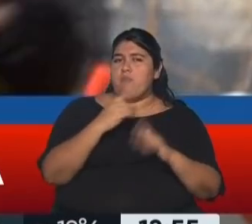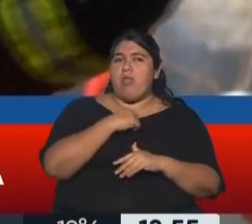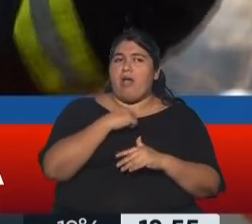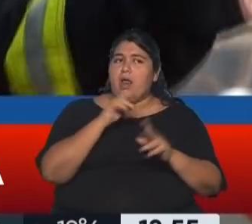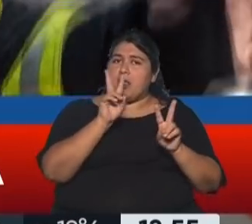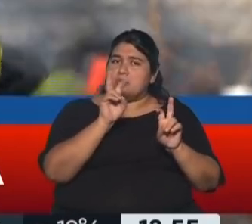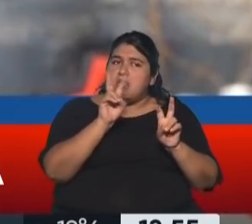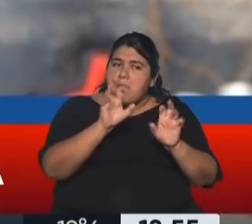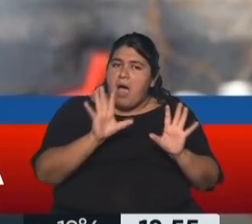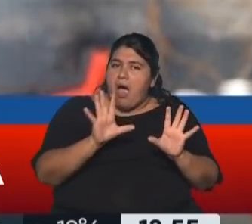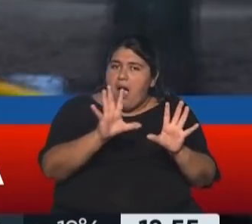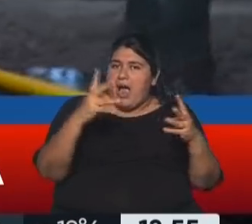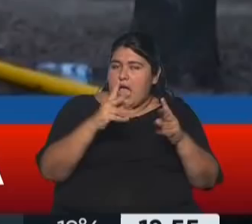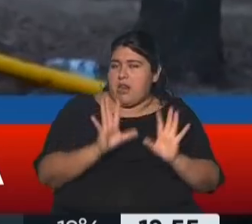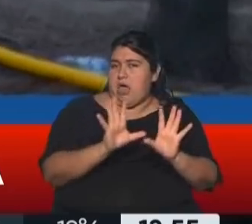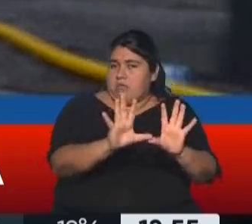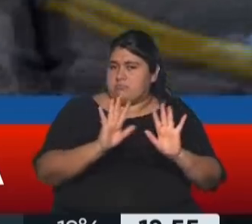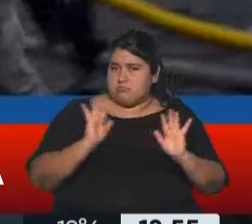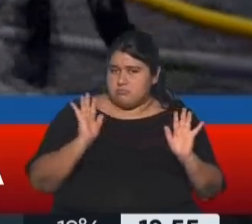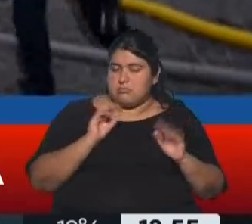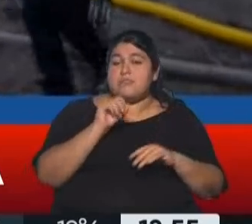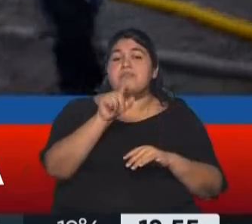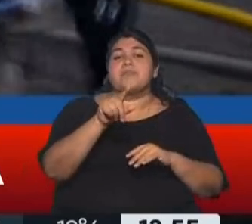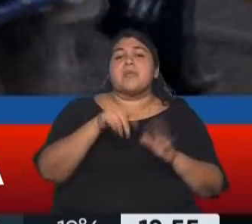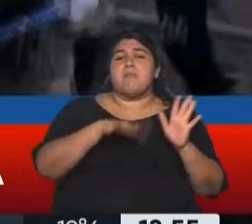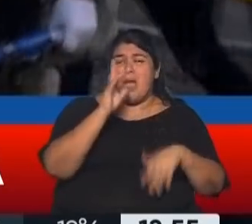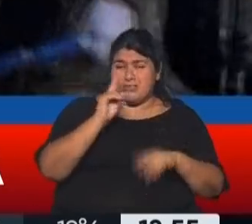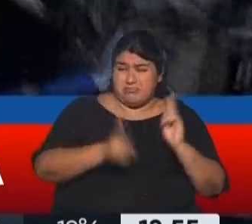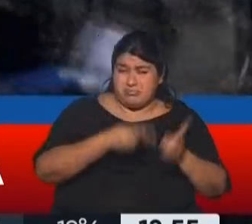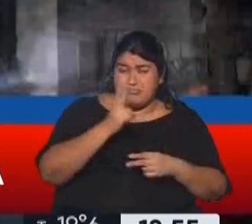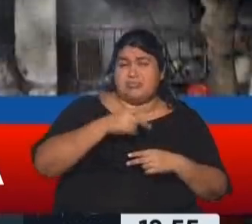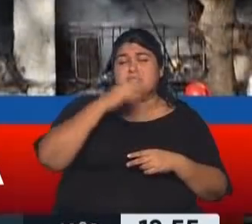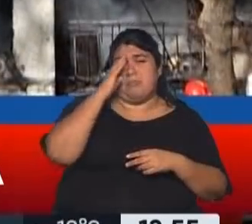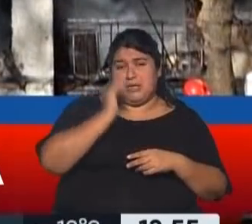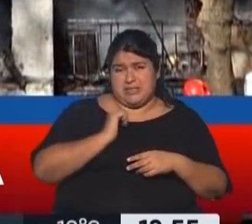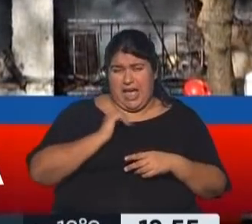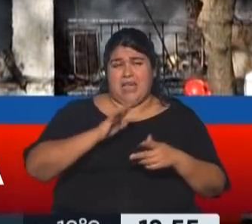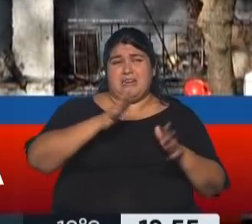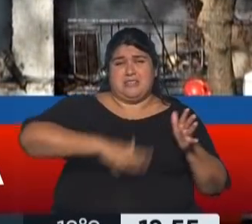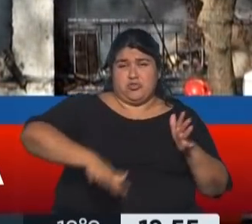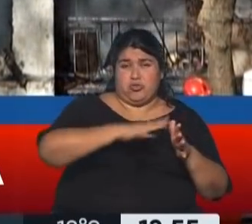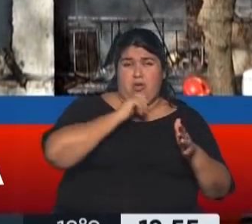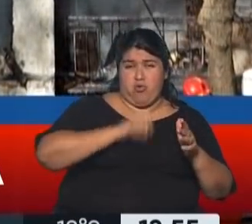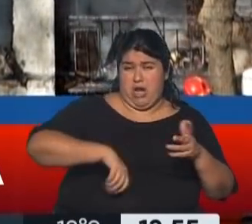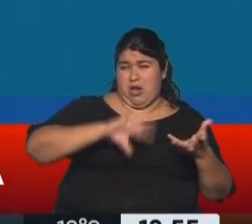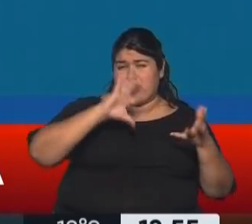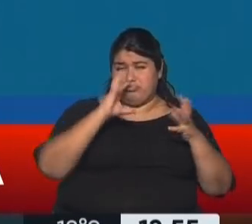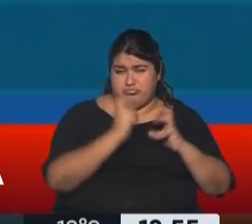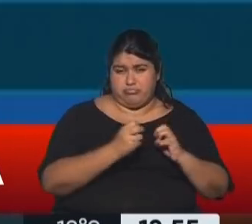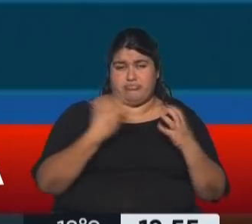guerra. La perspectiva de una enorme cantidad de bajas civiles y una destrucción masiva de las ciudades ucranianas.